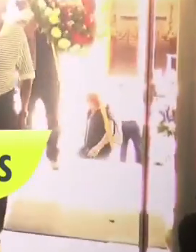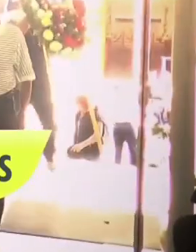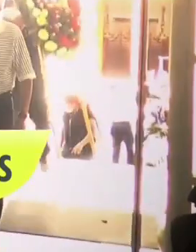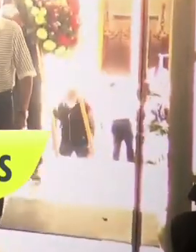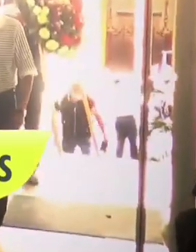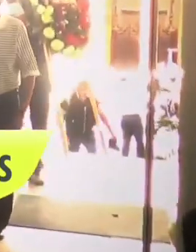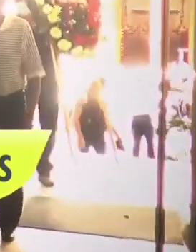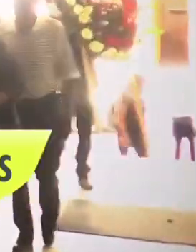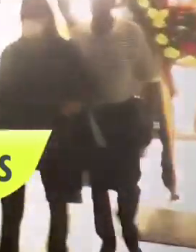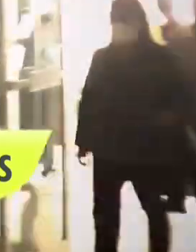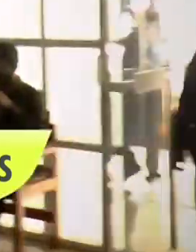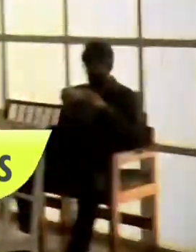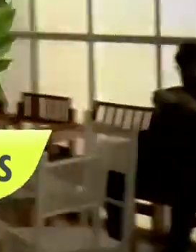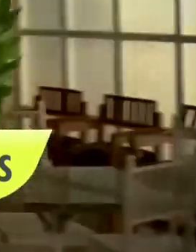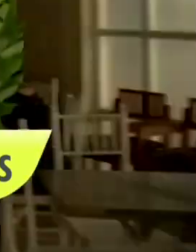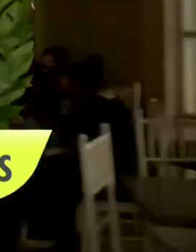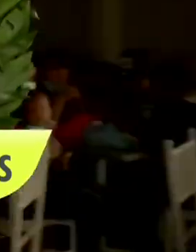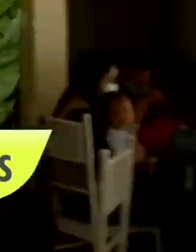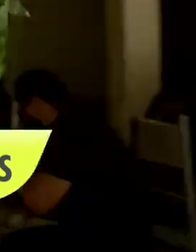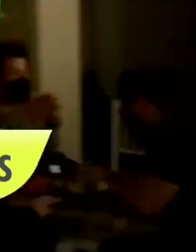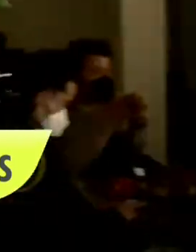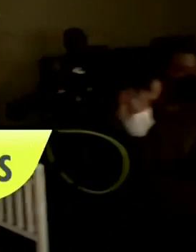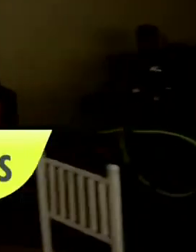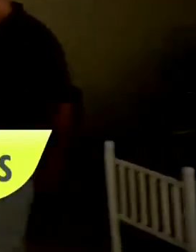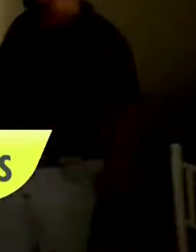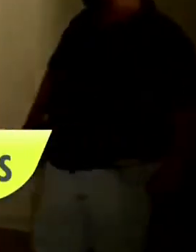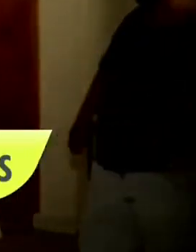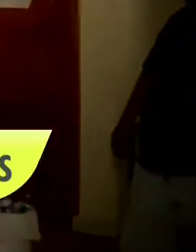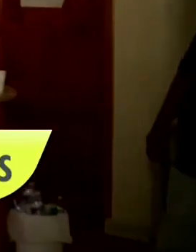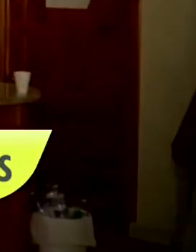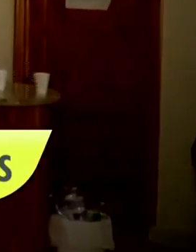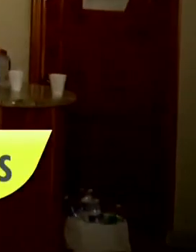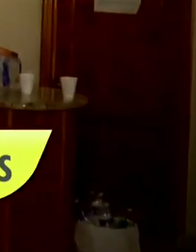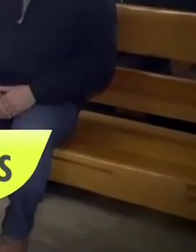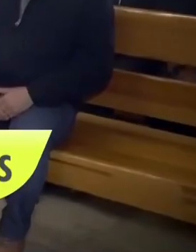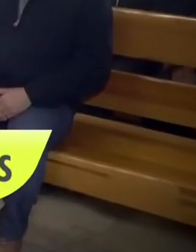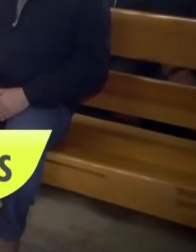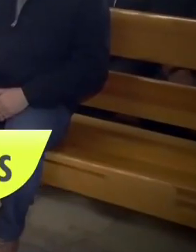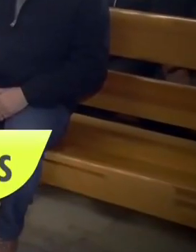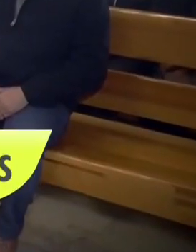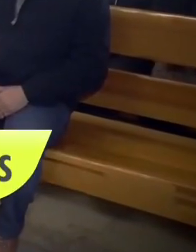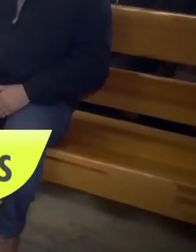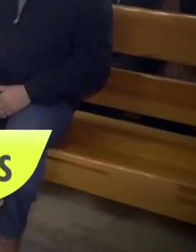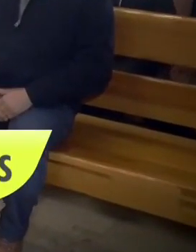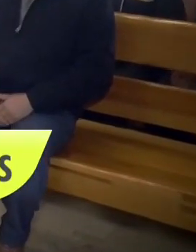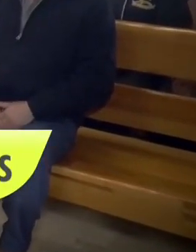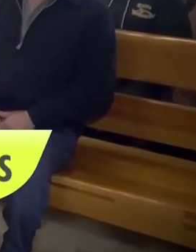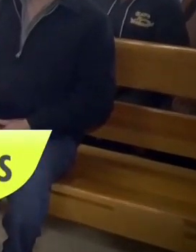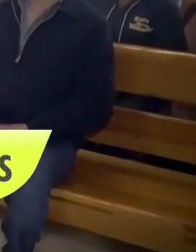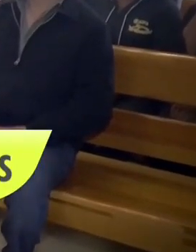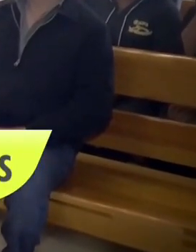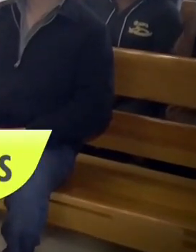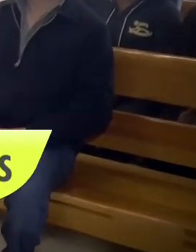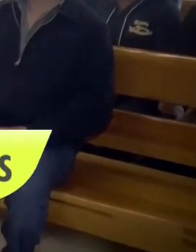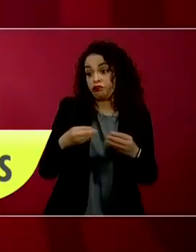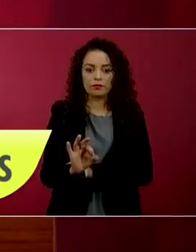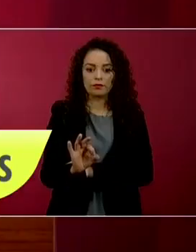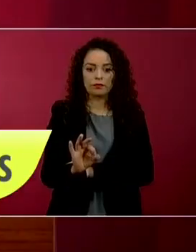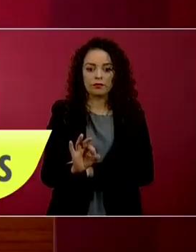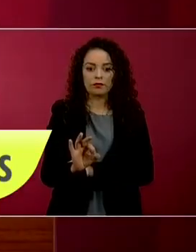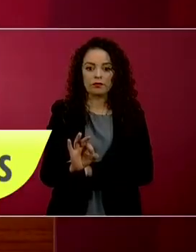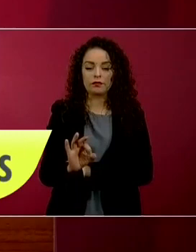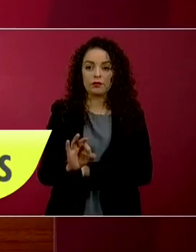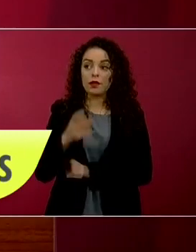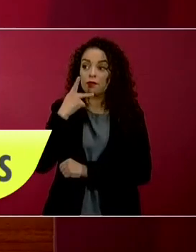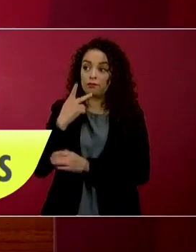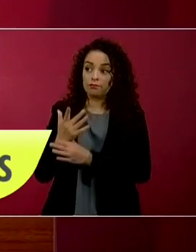milímetros y sale corriendo sobre la agresión a periodistas en el velorio de armando dentro de los cuales fue víctima nuestro corresponsal miguel garcía tinoco